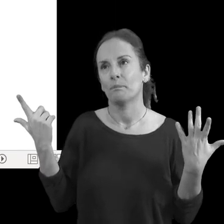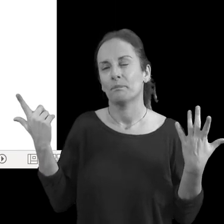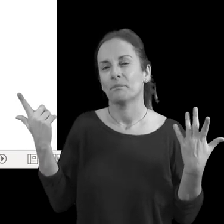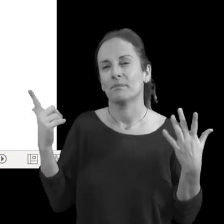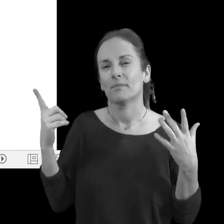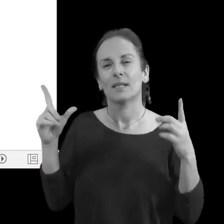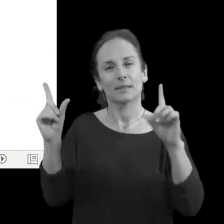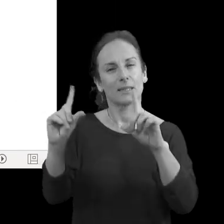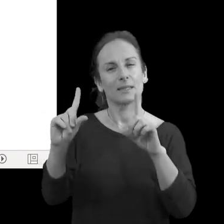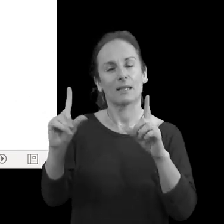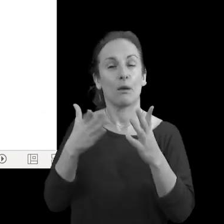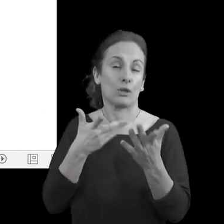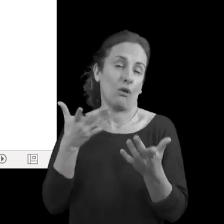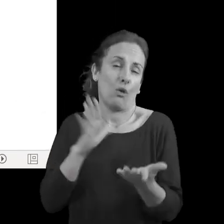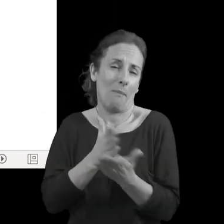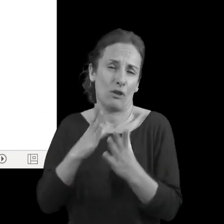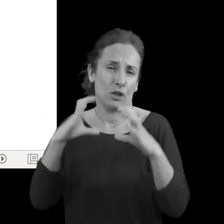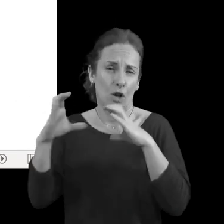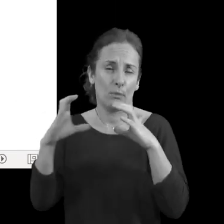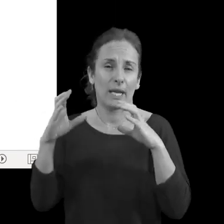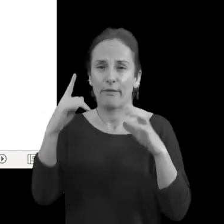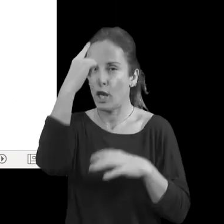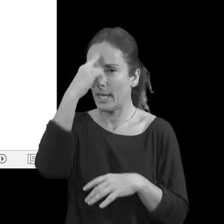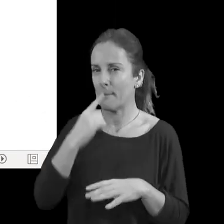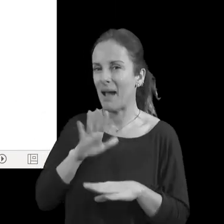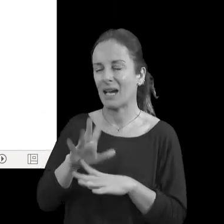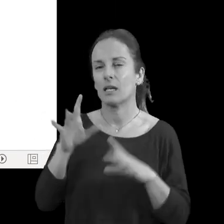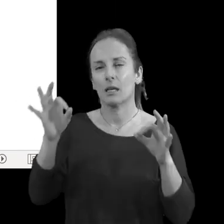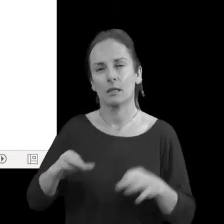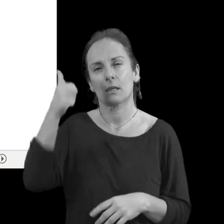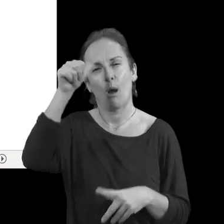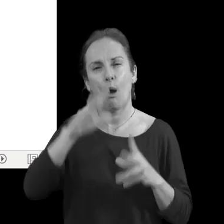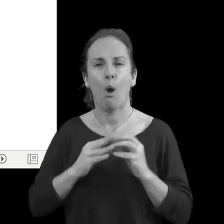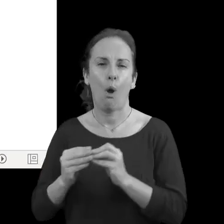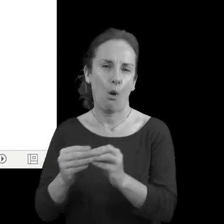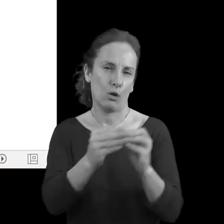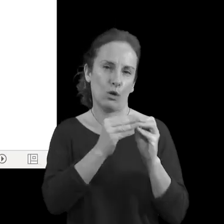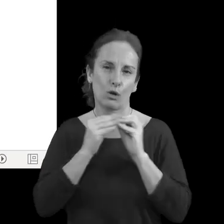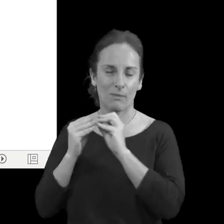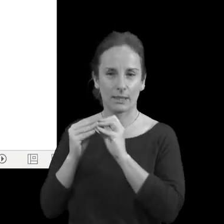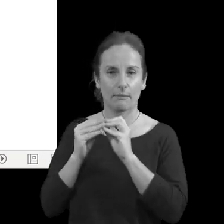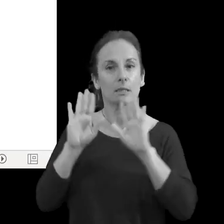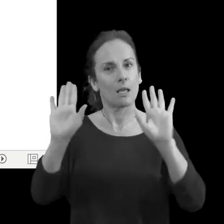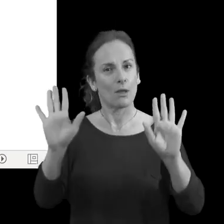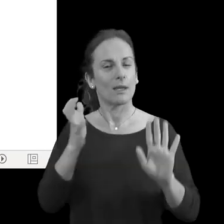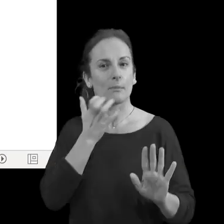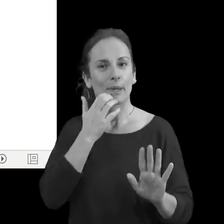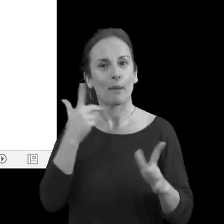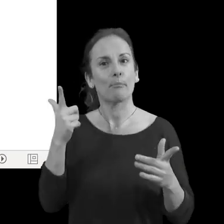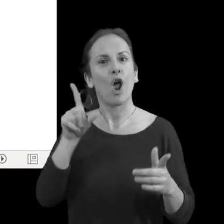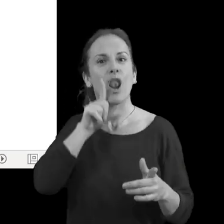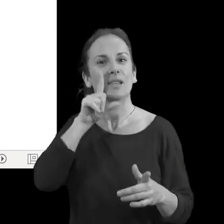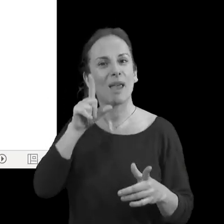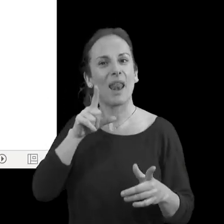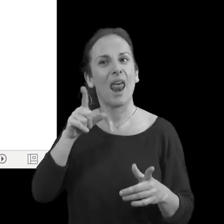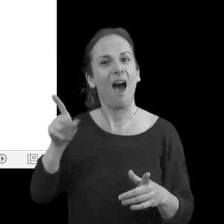¿no? Que muchas veces son muy, que podríamos llamar muy homonormativas, ¿no? Digamos que se nos acepta en la medida que encajemos, ¿no? Encajemos en el